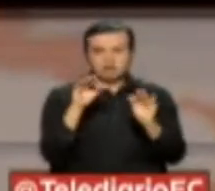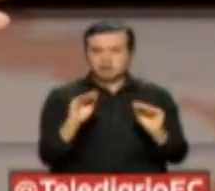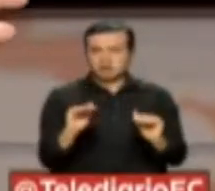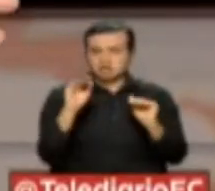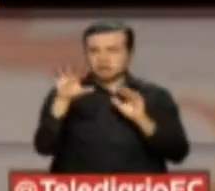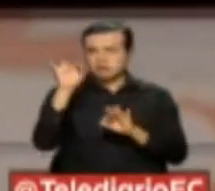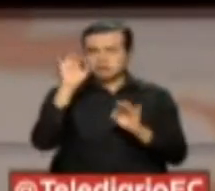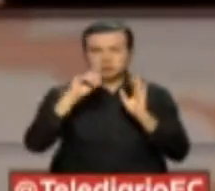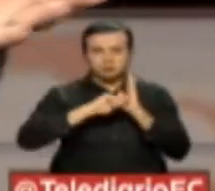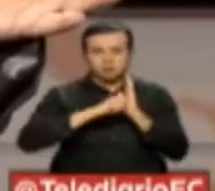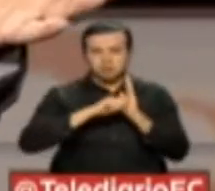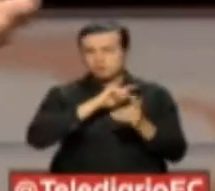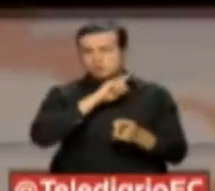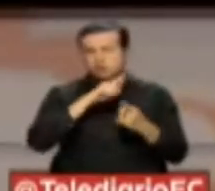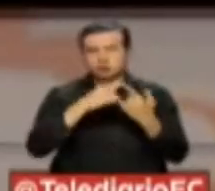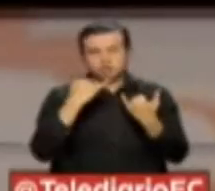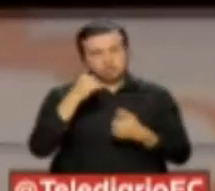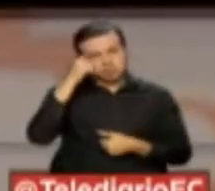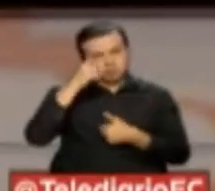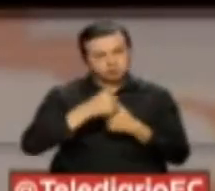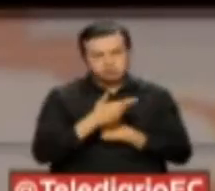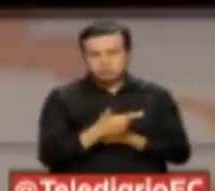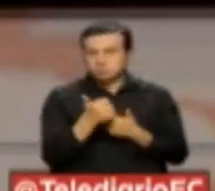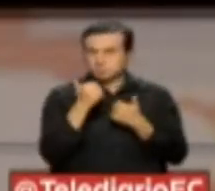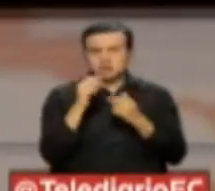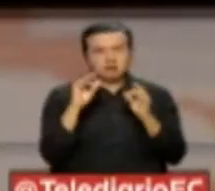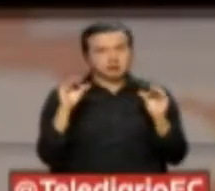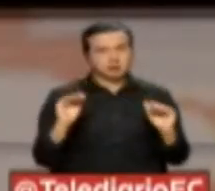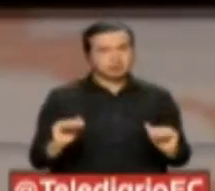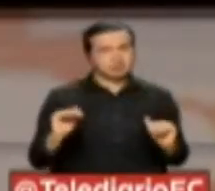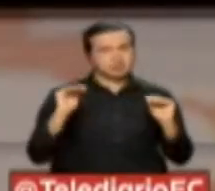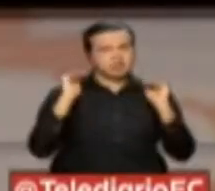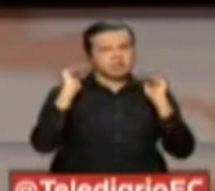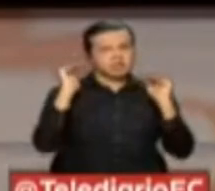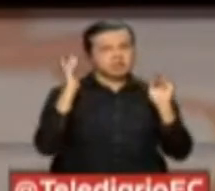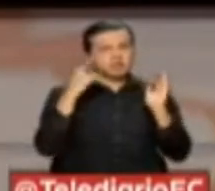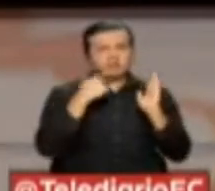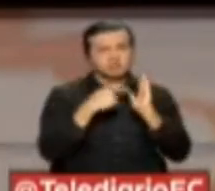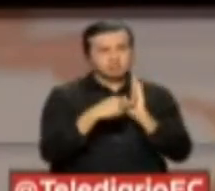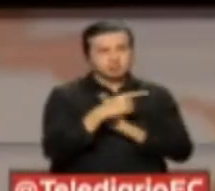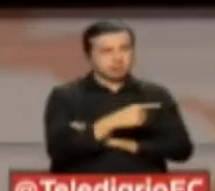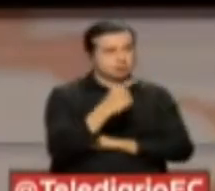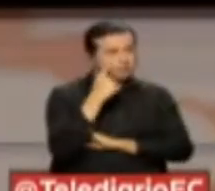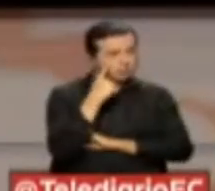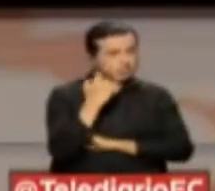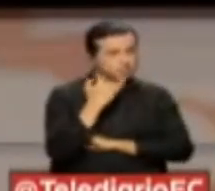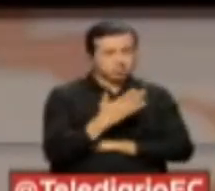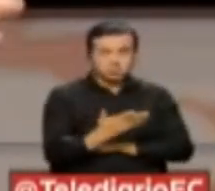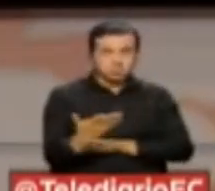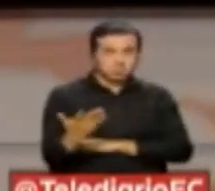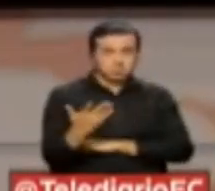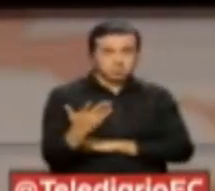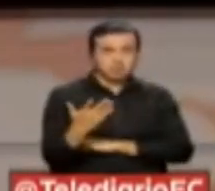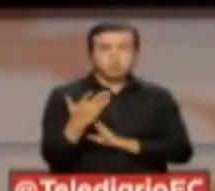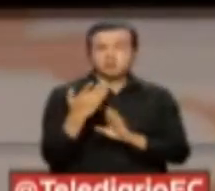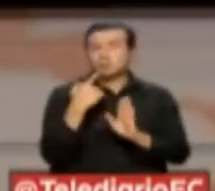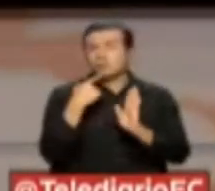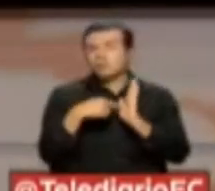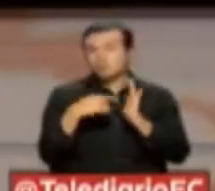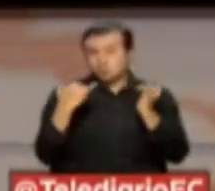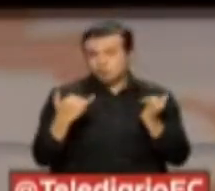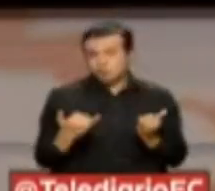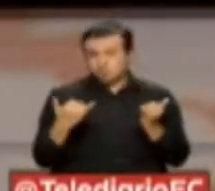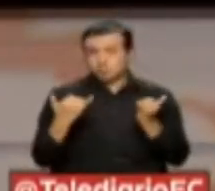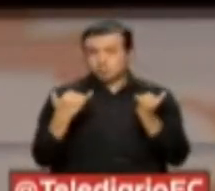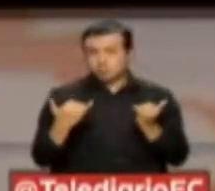contadores que hasta ahora les recordamos que eran de primera me mirés del sistema mire este sistema solamente proponer un ejemplo este